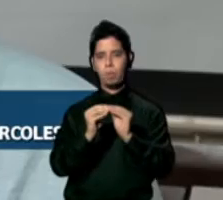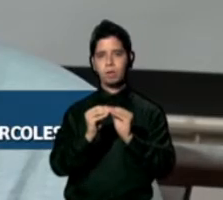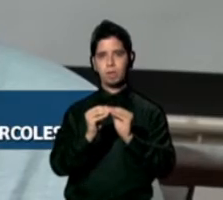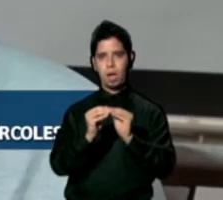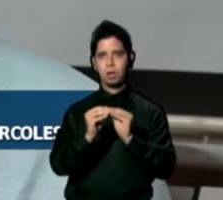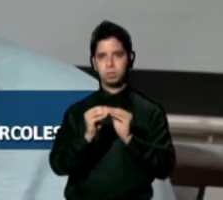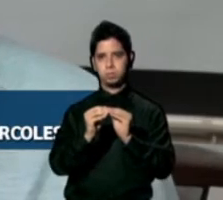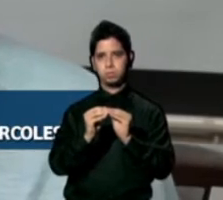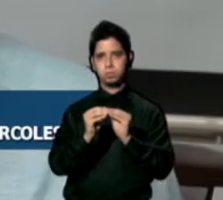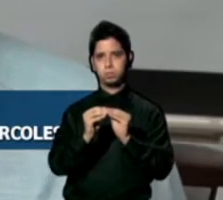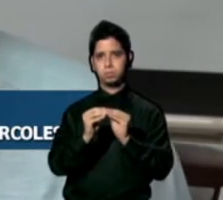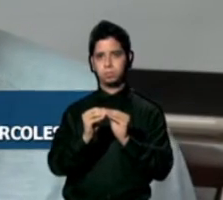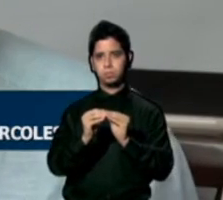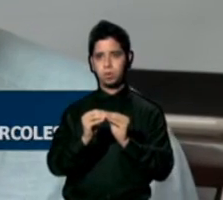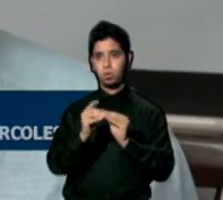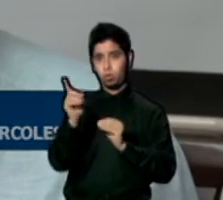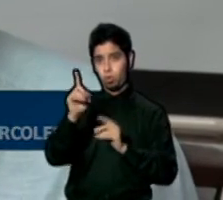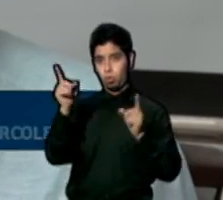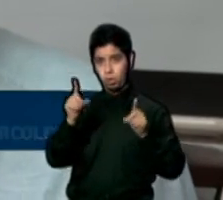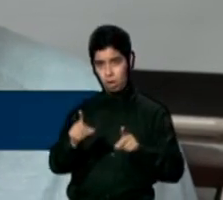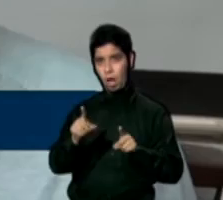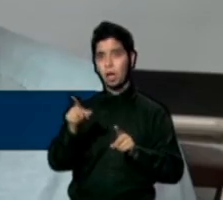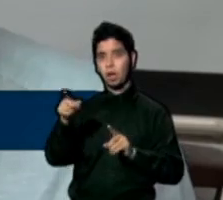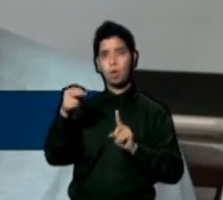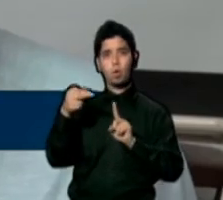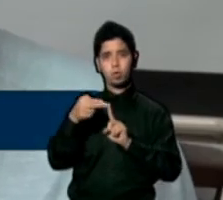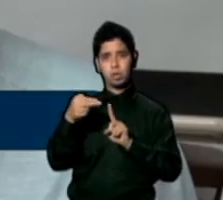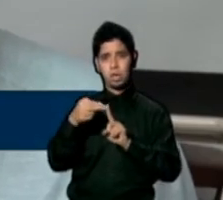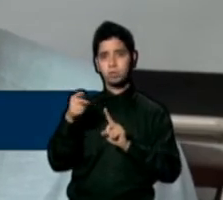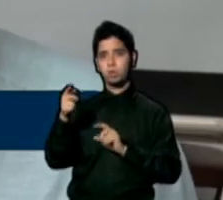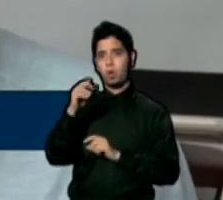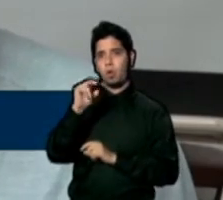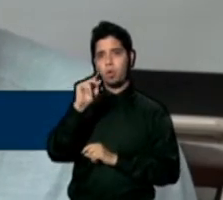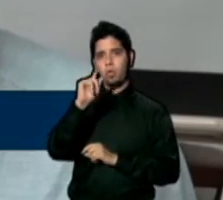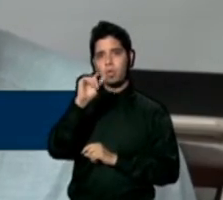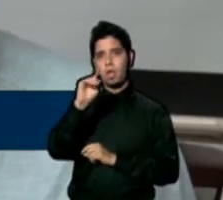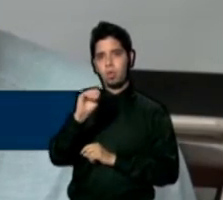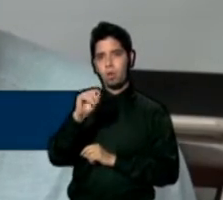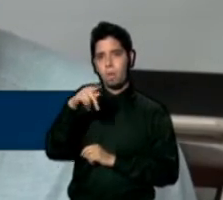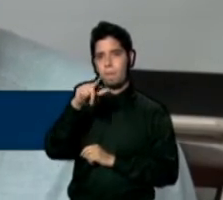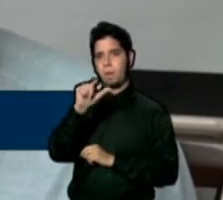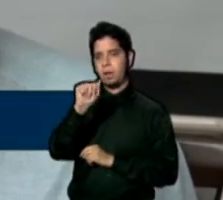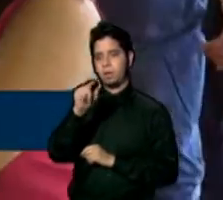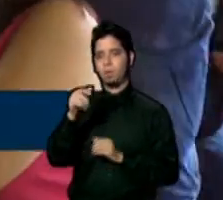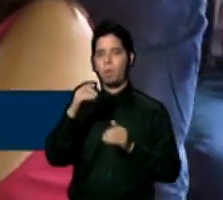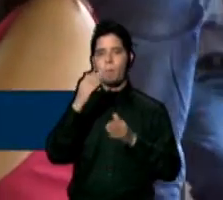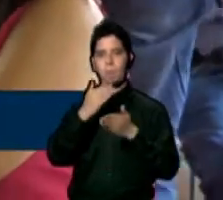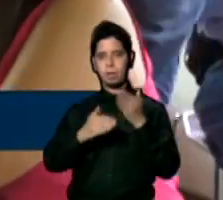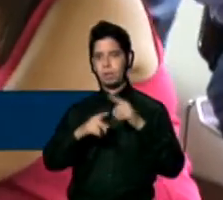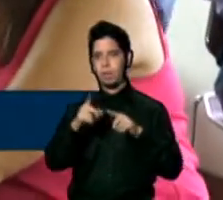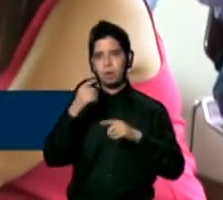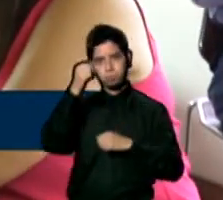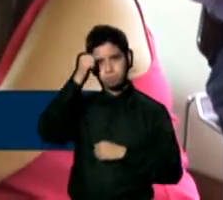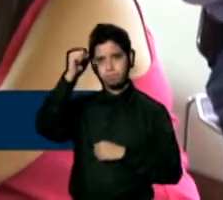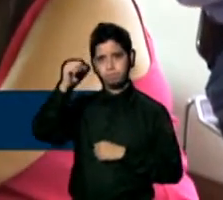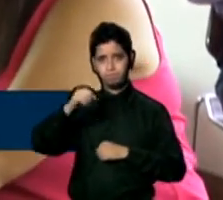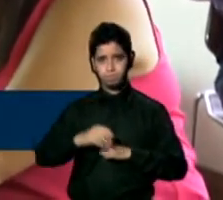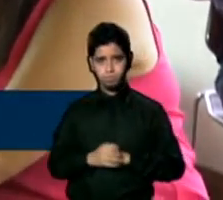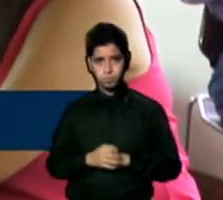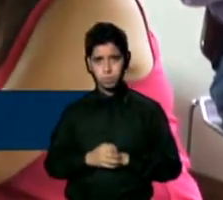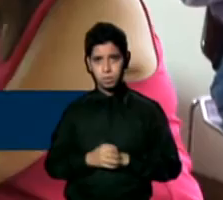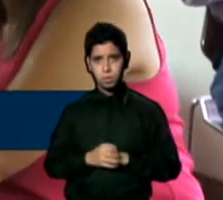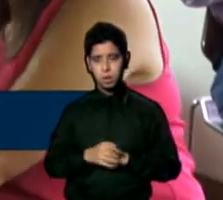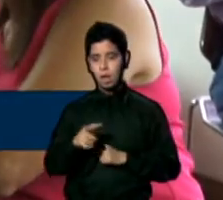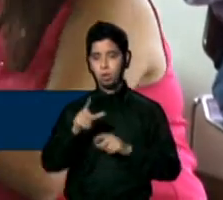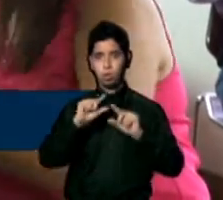este miércoles en el Hotel Condado Plaza como parte de su jornada de oposición a la Junta. La agrupación llevará a cabo una manifestación frente al